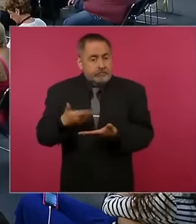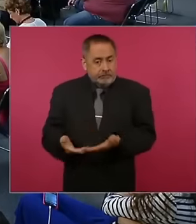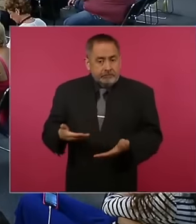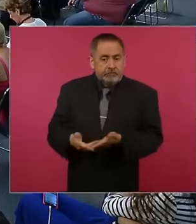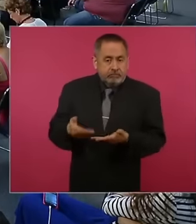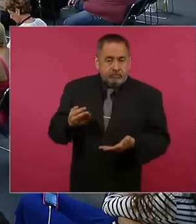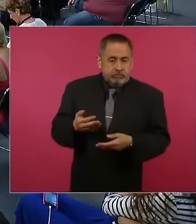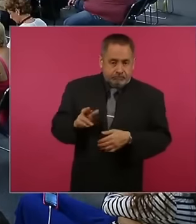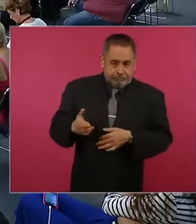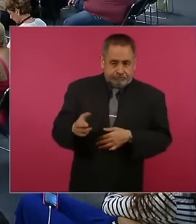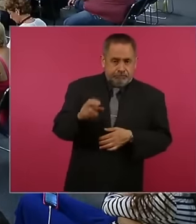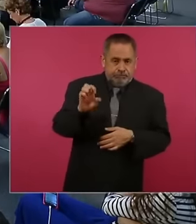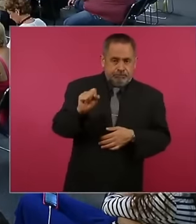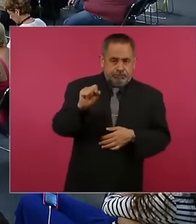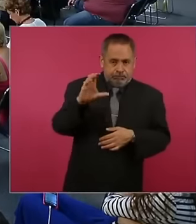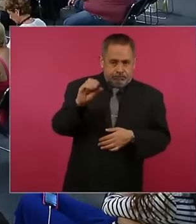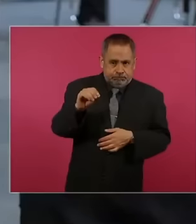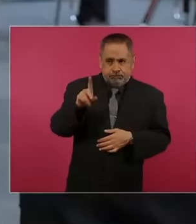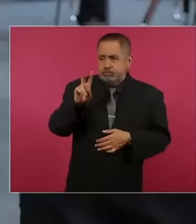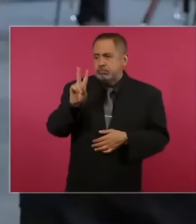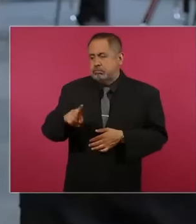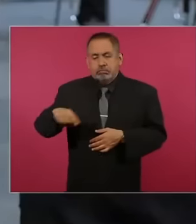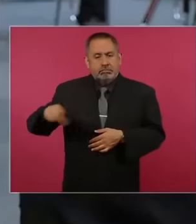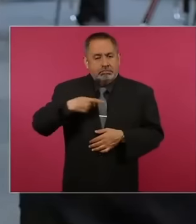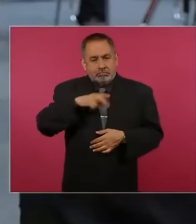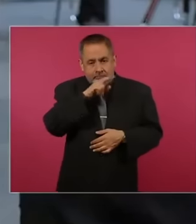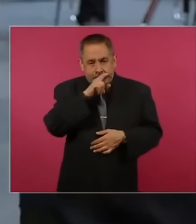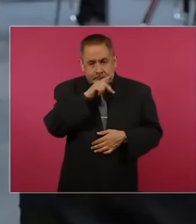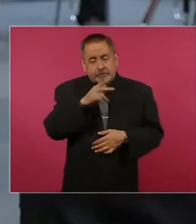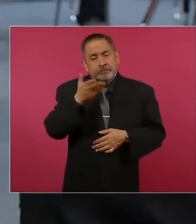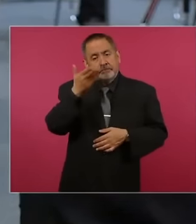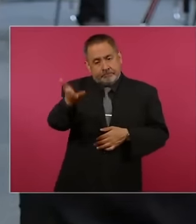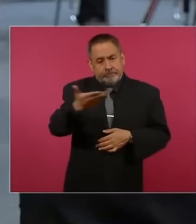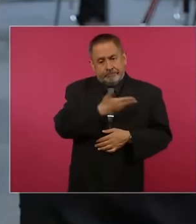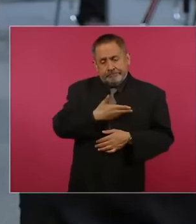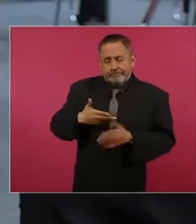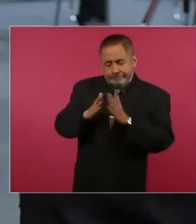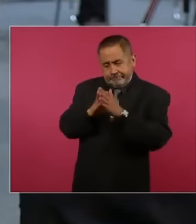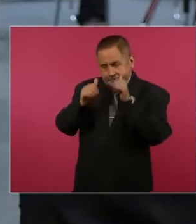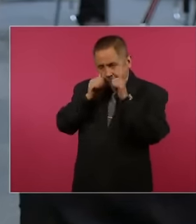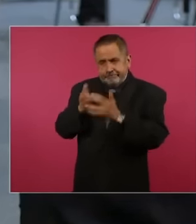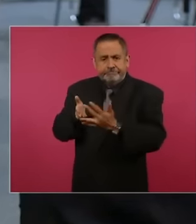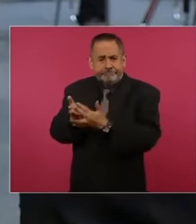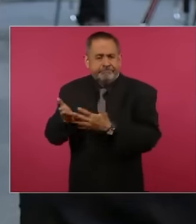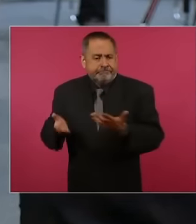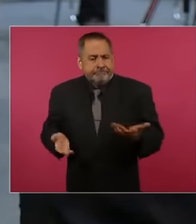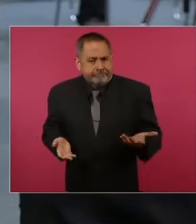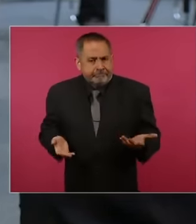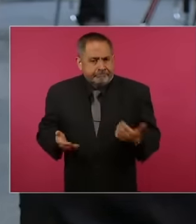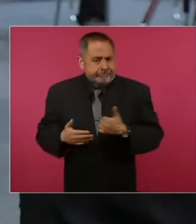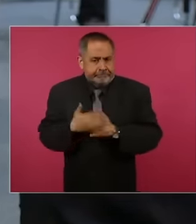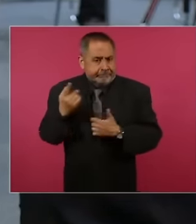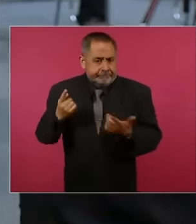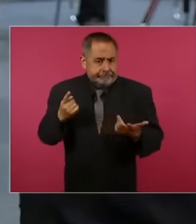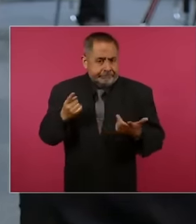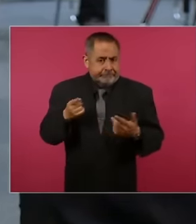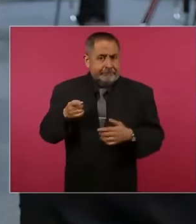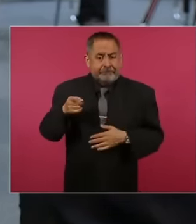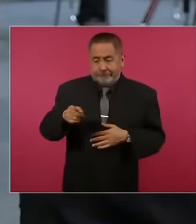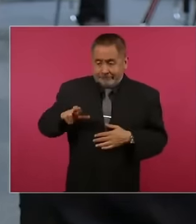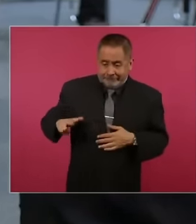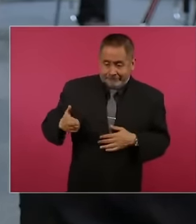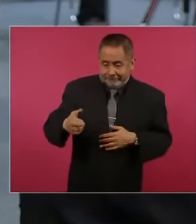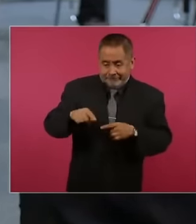seco. La gente está preocupada. Piden su intervención, sobre todo porque ese